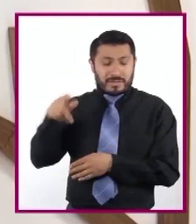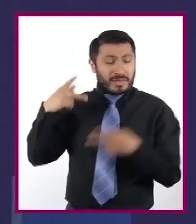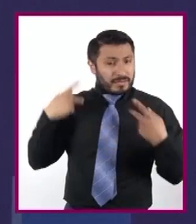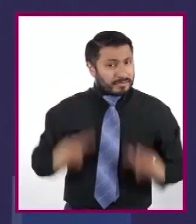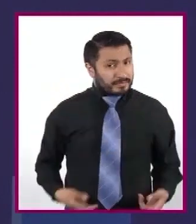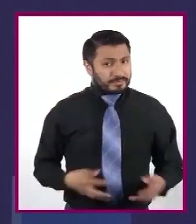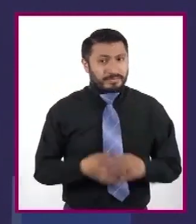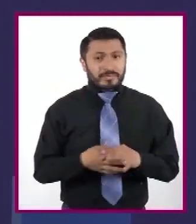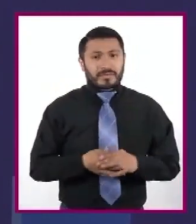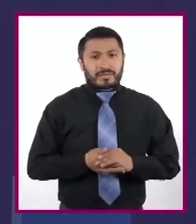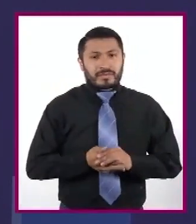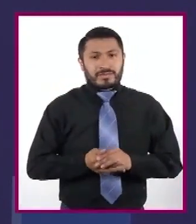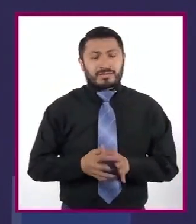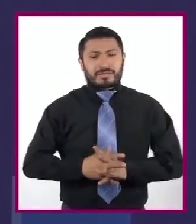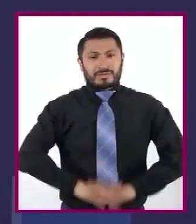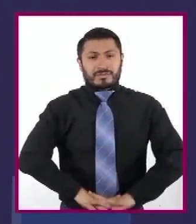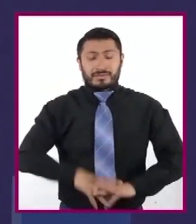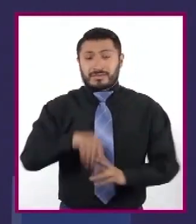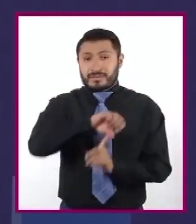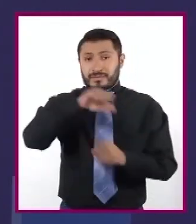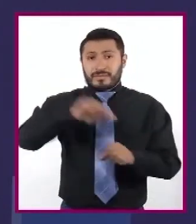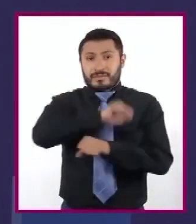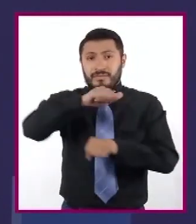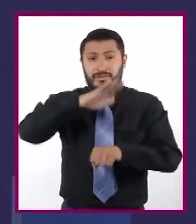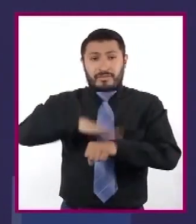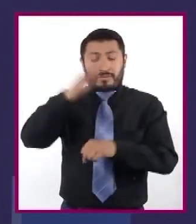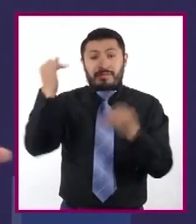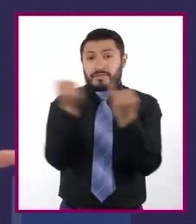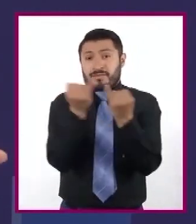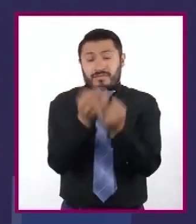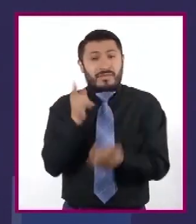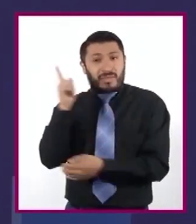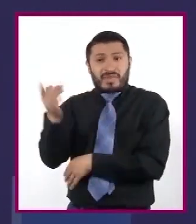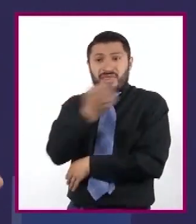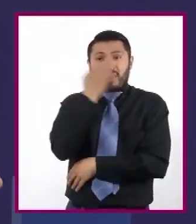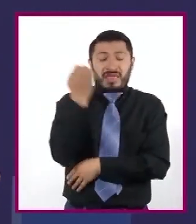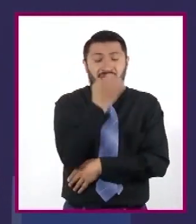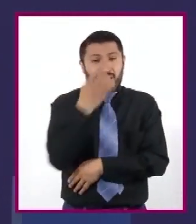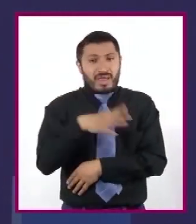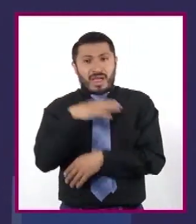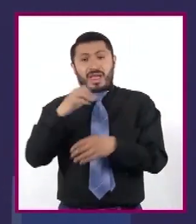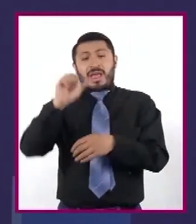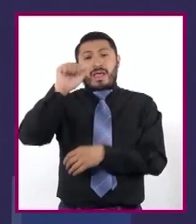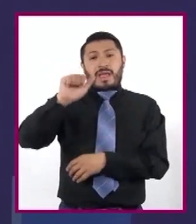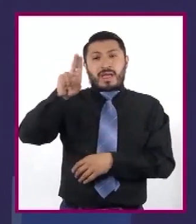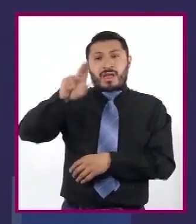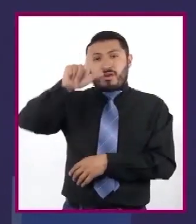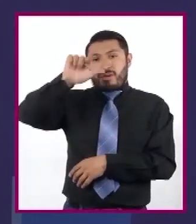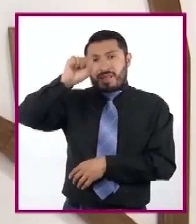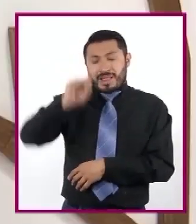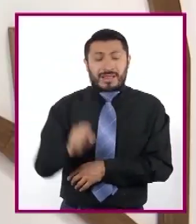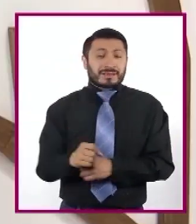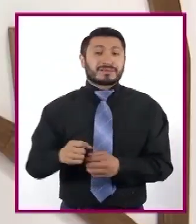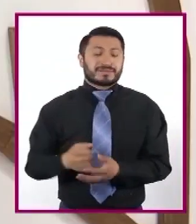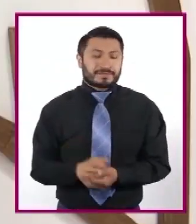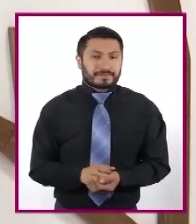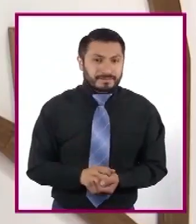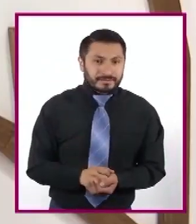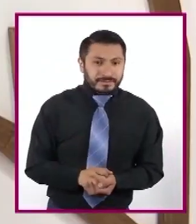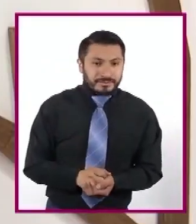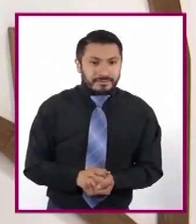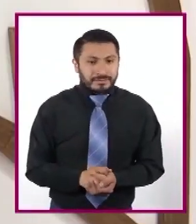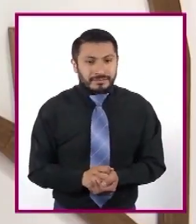Edison? Además, también para referirse a la escuela, se usó el término aulas, para no repetir palabras.